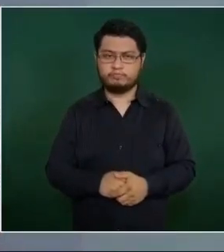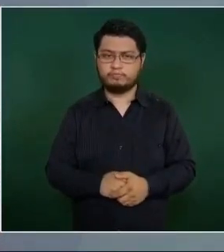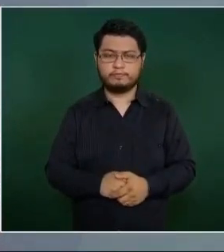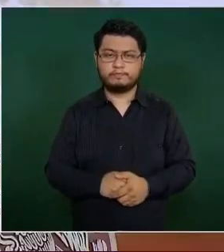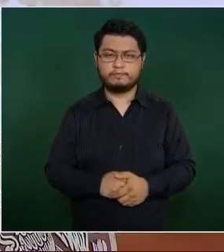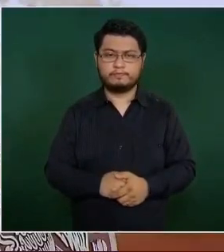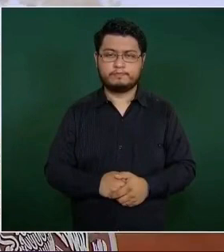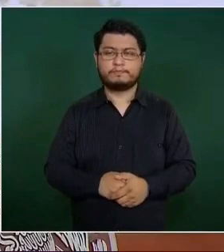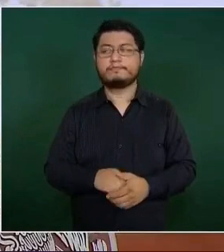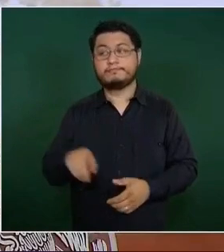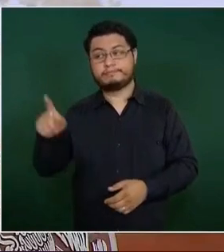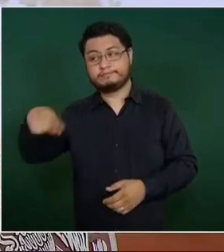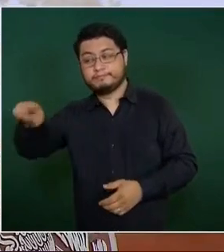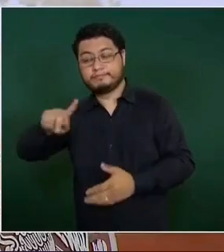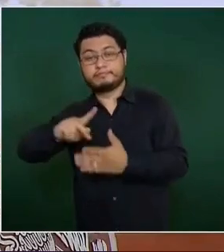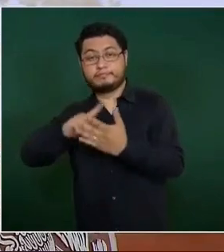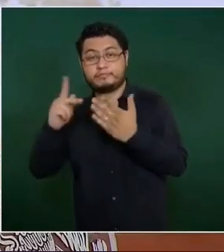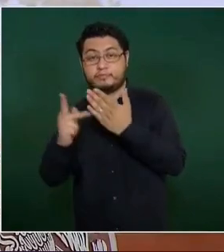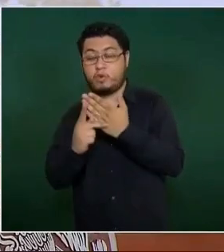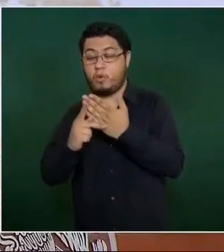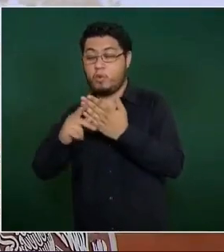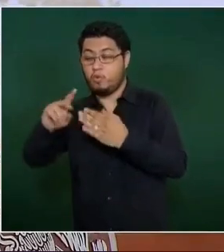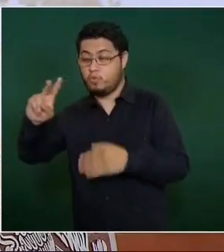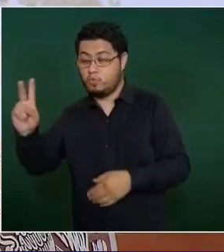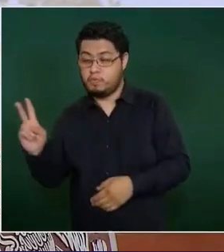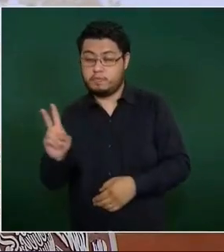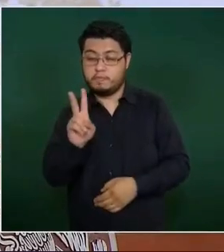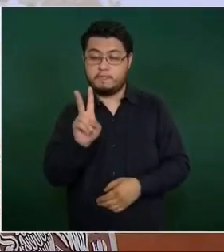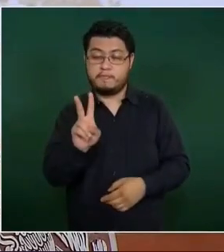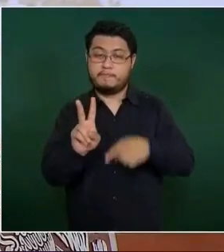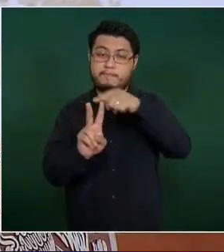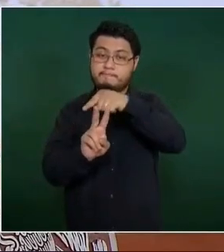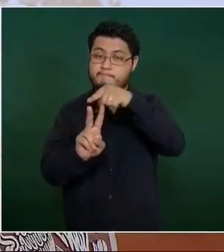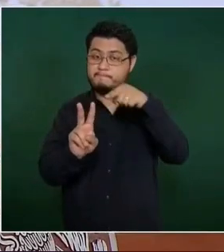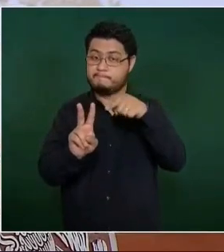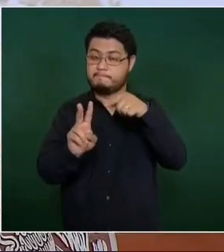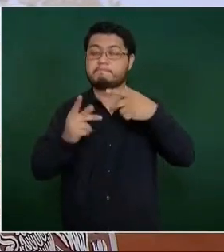Y entonces propusieron a dos gentes más.